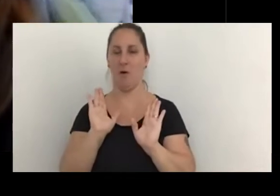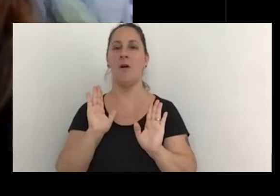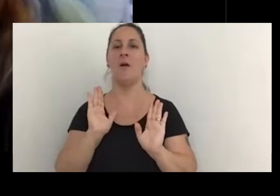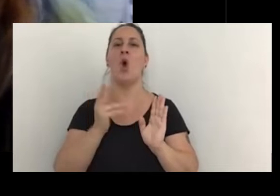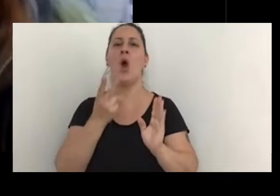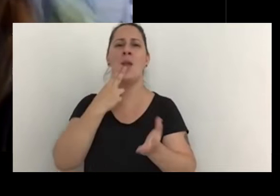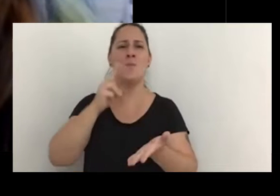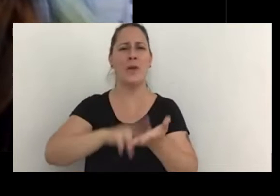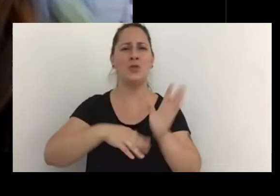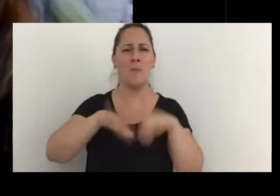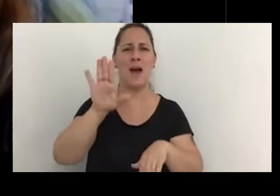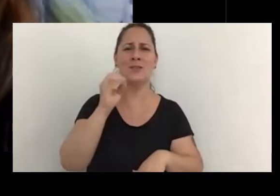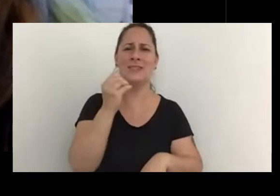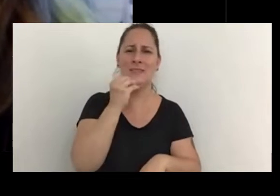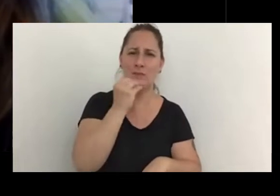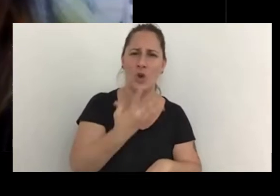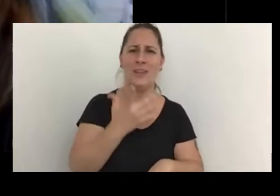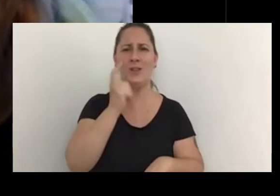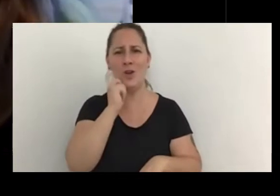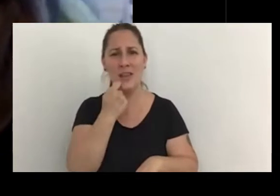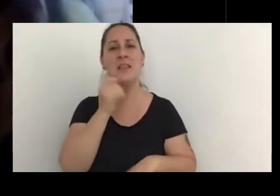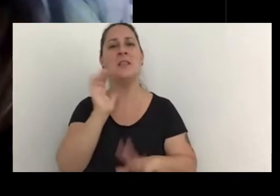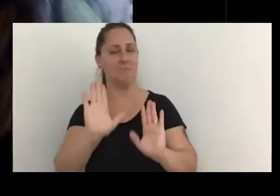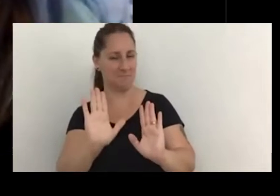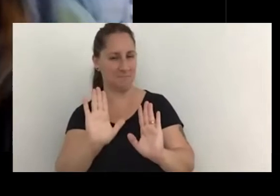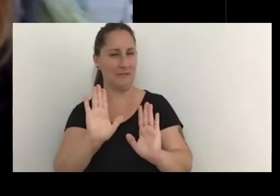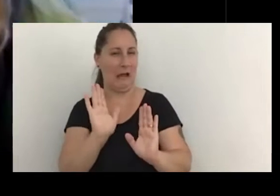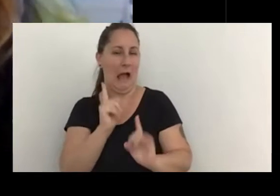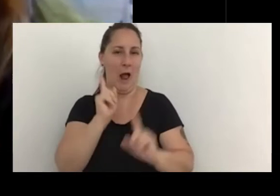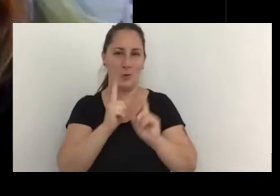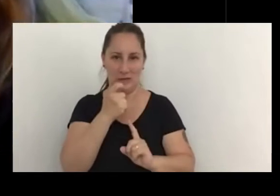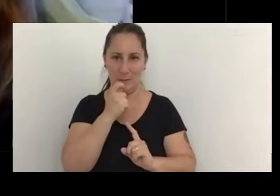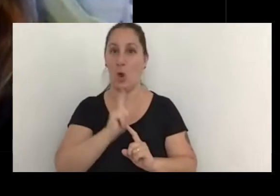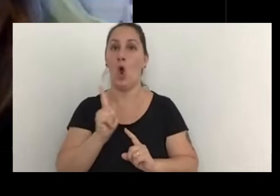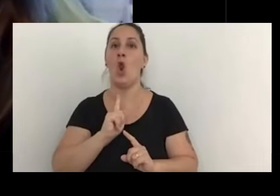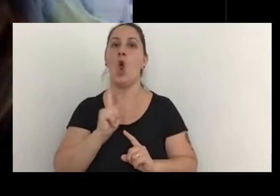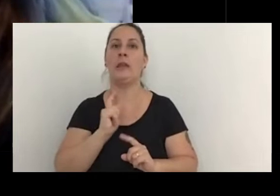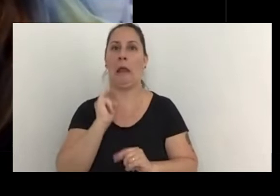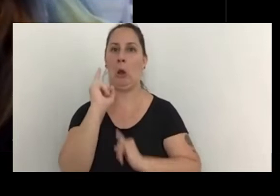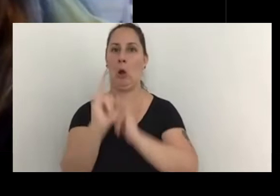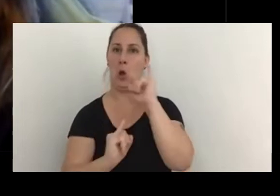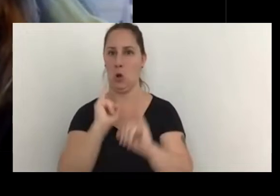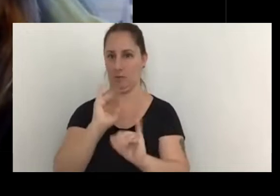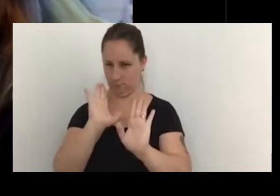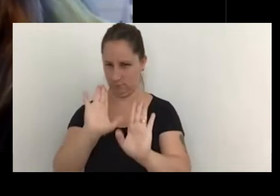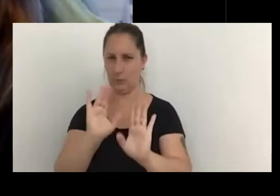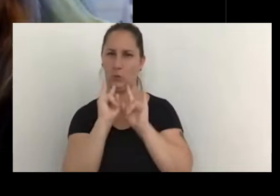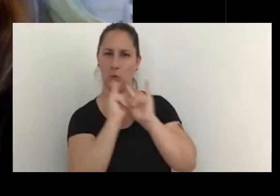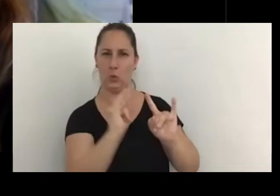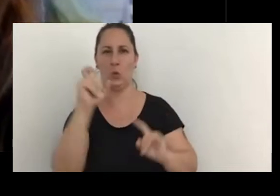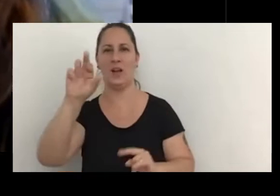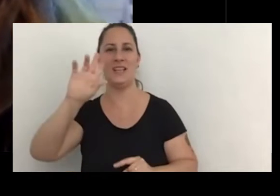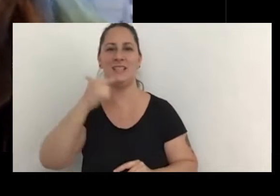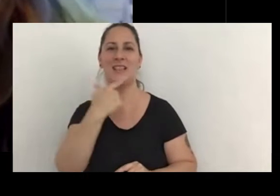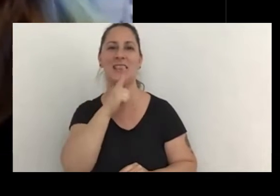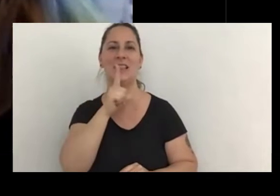bonito. Bueno, así que esas son cosas del estilo. Pero como dije, no quiero spoilear la charla. Después, no quiero